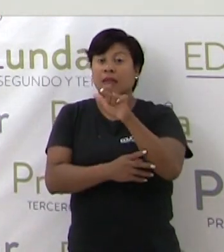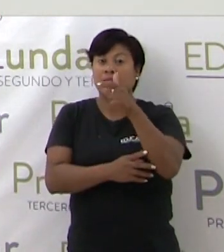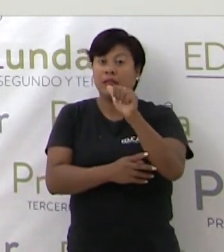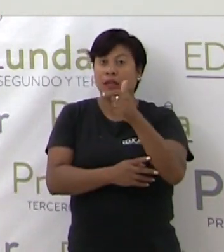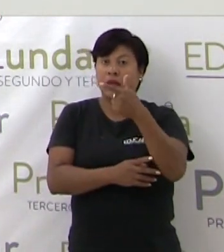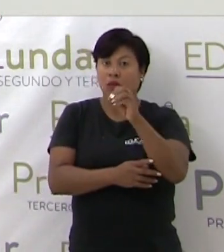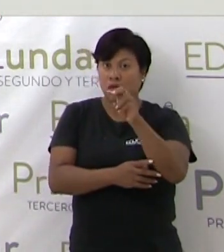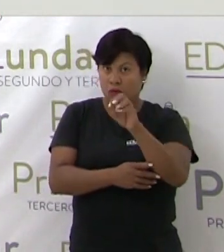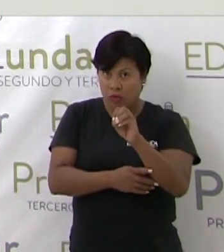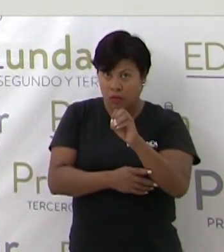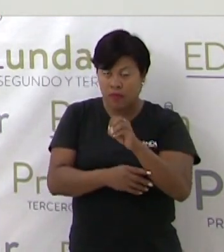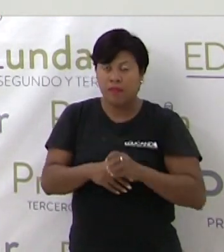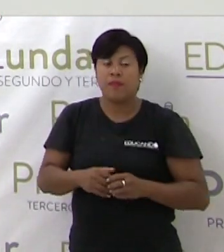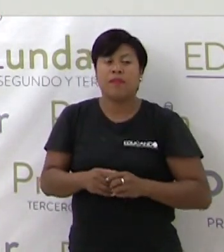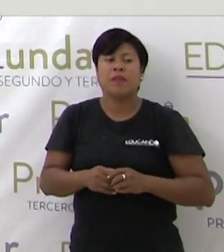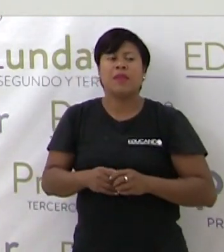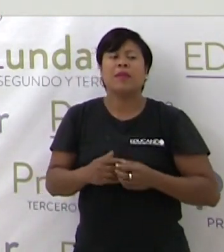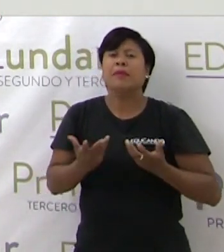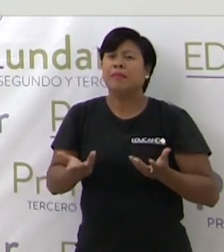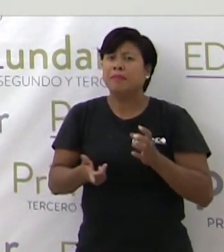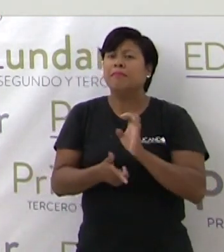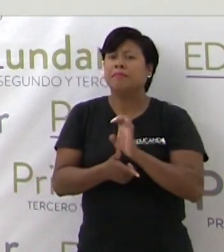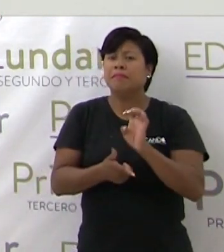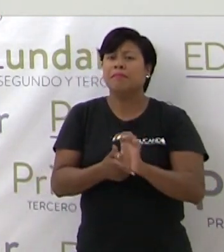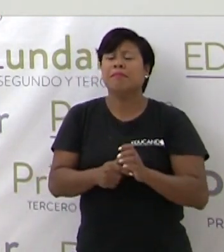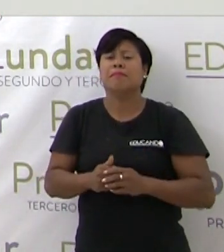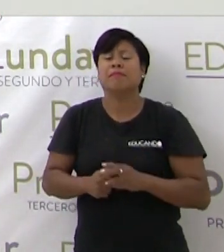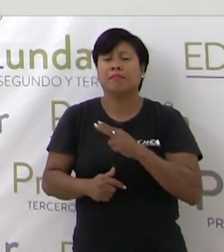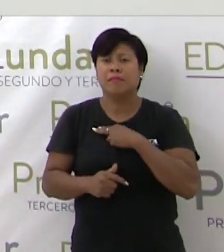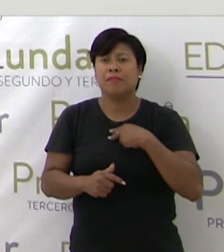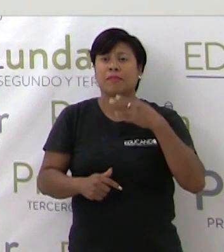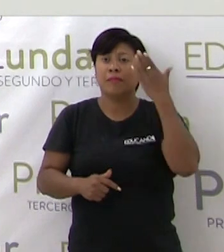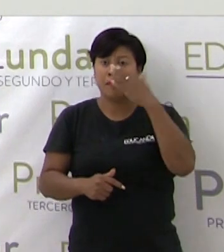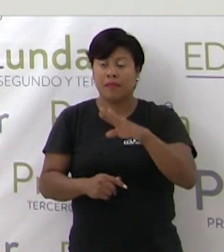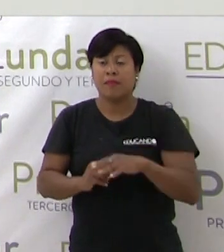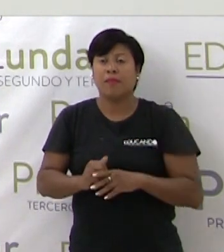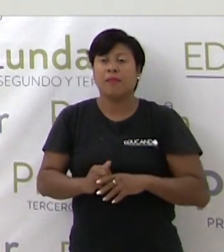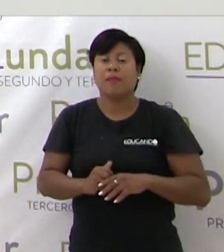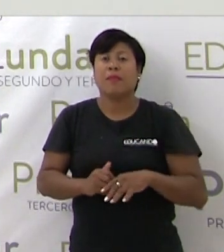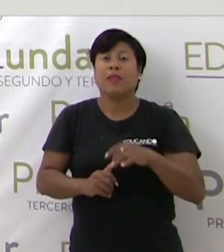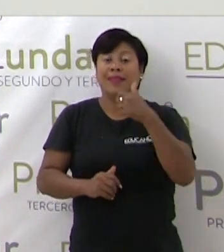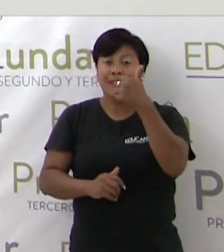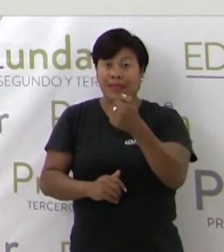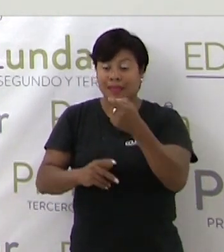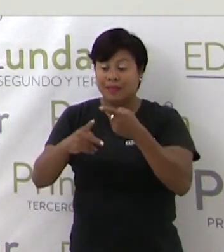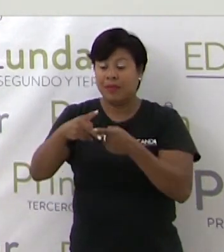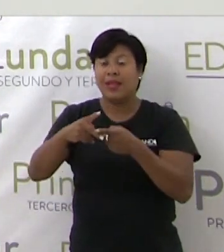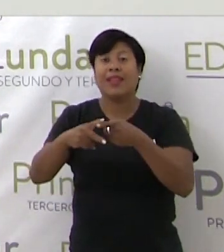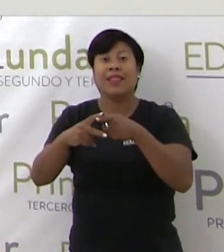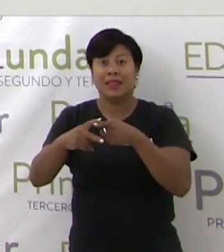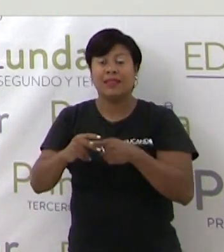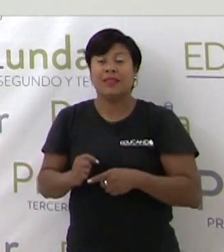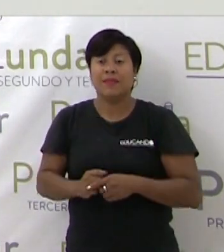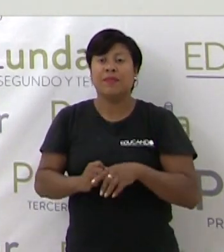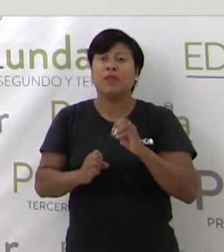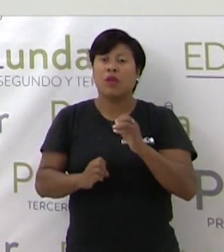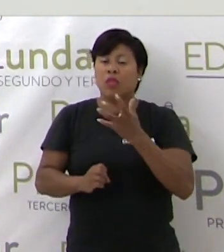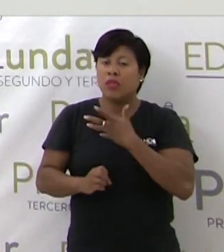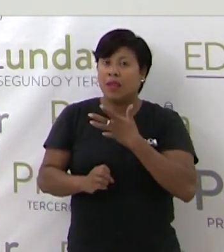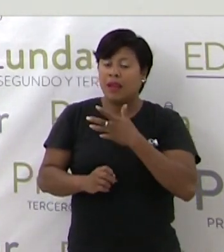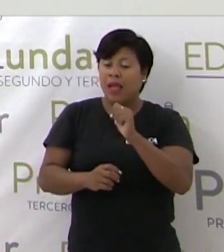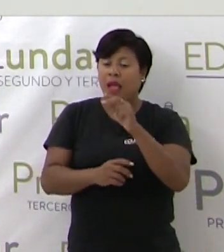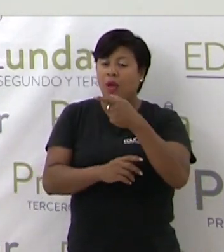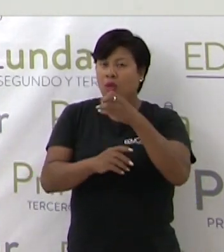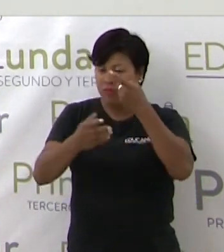si queremos trazar una figura de un hexágono, pues entonces sabemos que un hexágono tiene 6 vértices o tiene 6